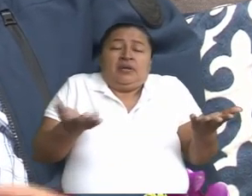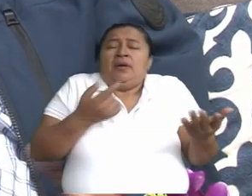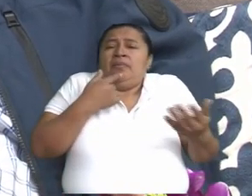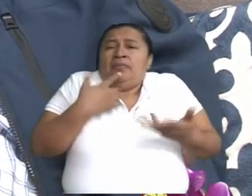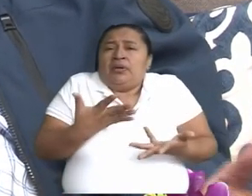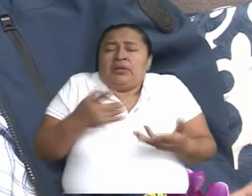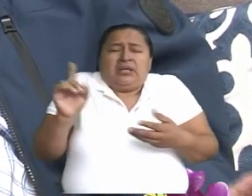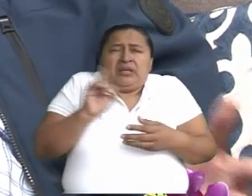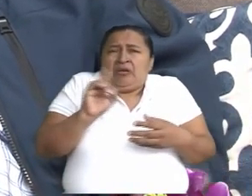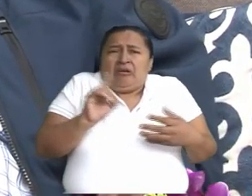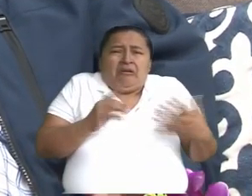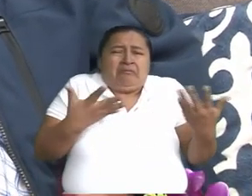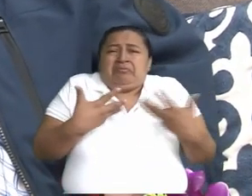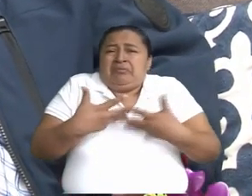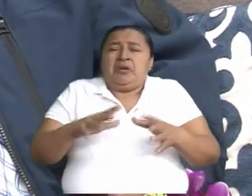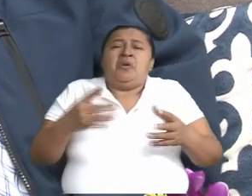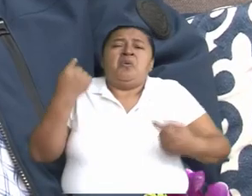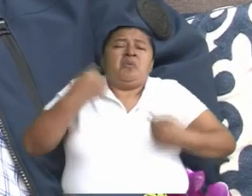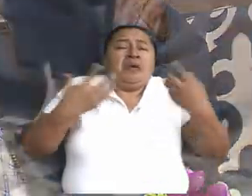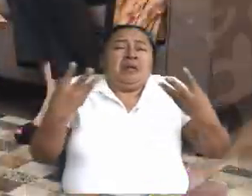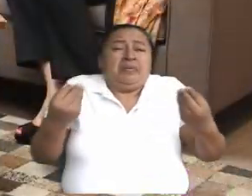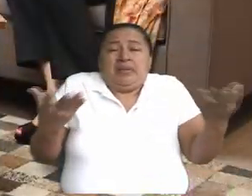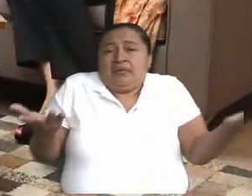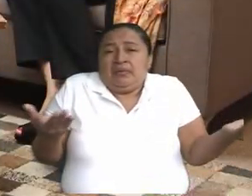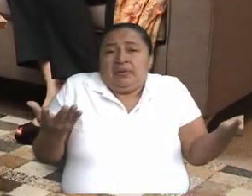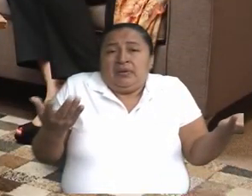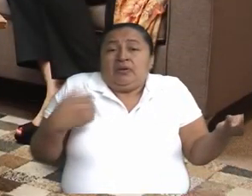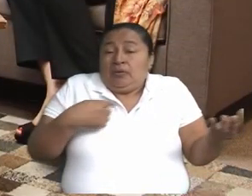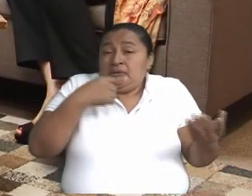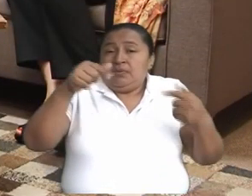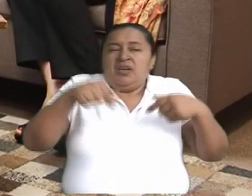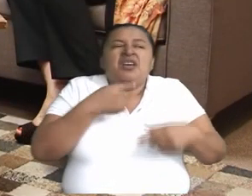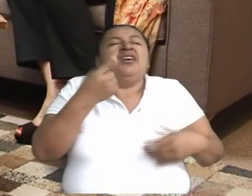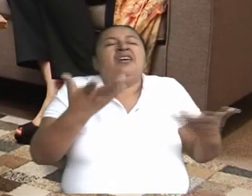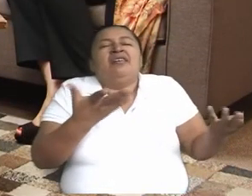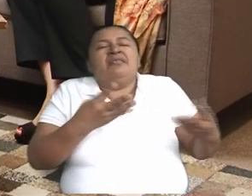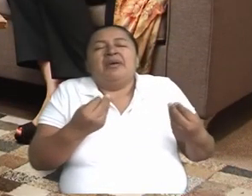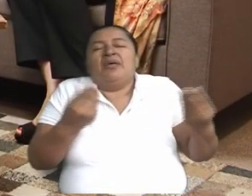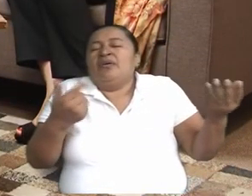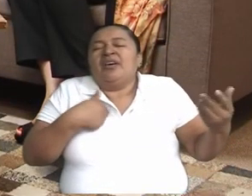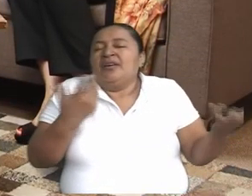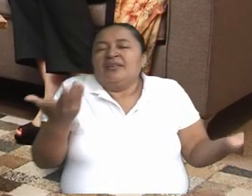nos dejan correr? ¿Cuál es el miedo? Lo decimos aquí, ¿quién dijo miedo?